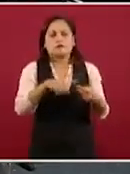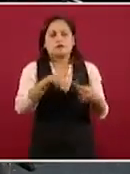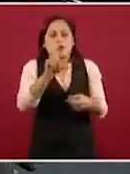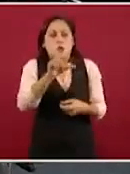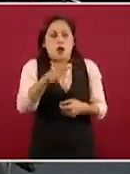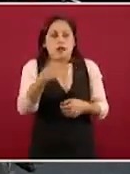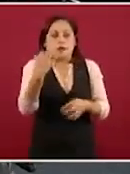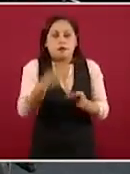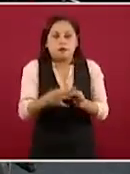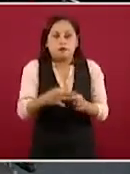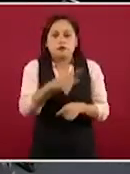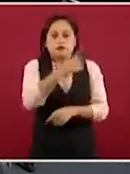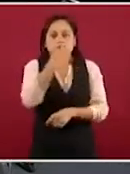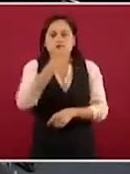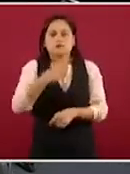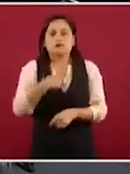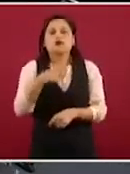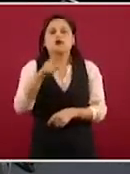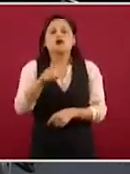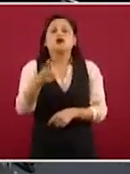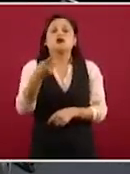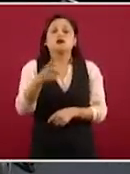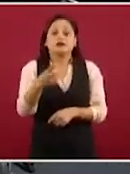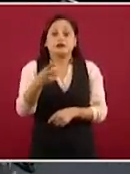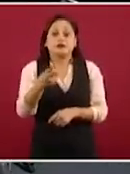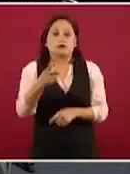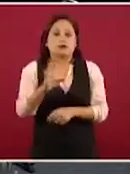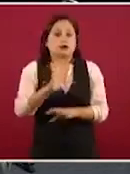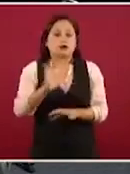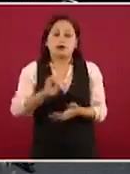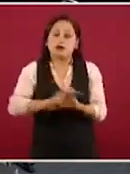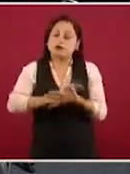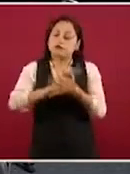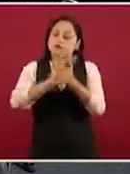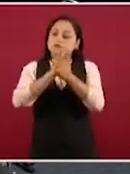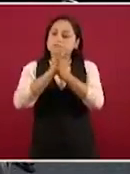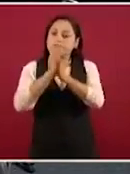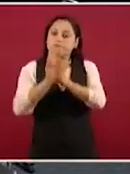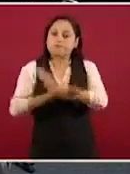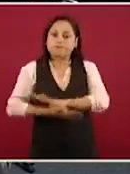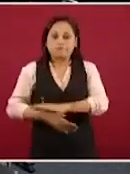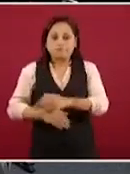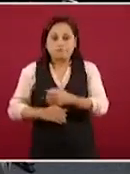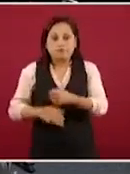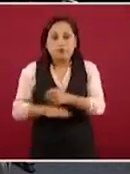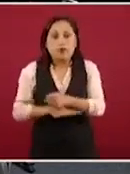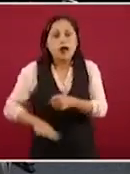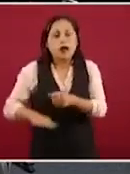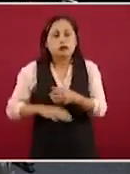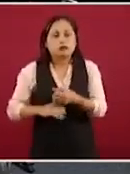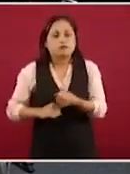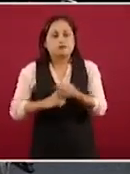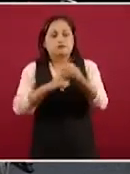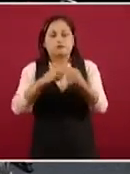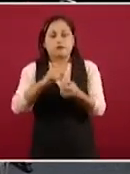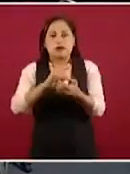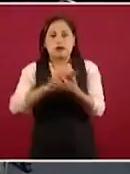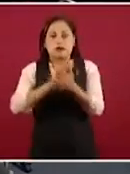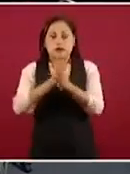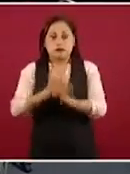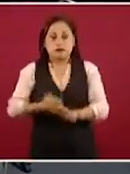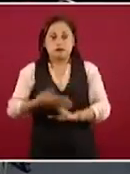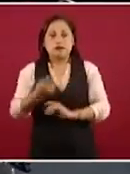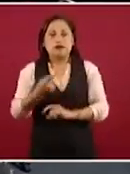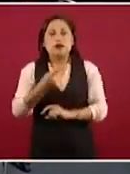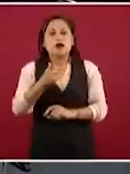2020 ya estarán sentadas por completo las bases de la transformación. ¿Qué resultados serán notorios en materia económica,